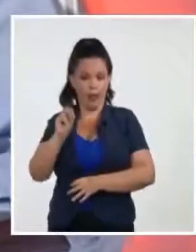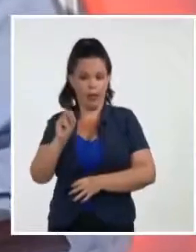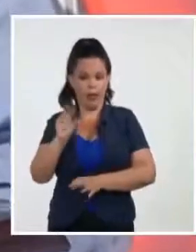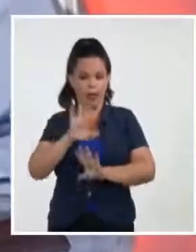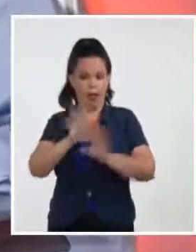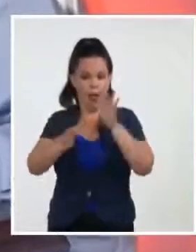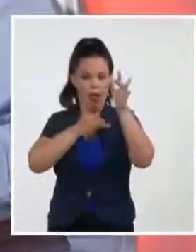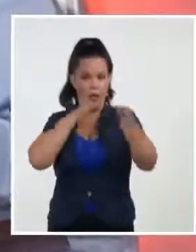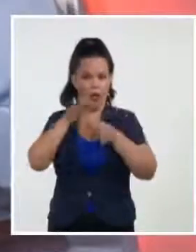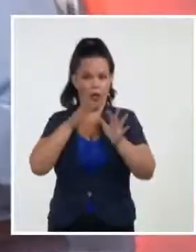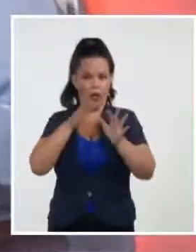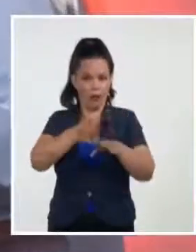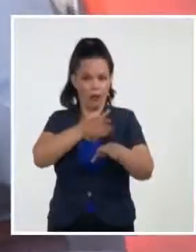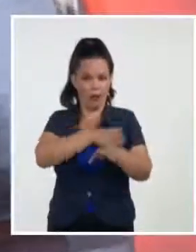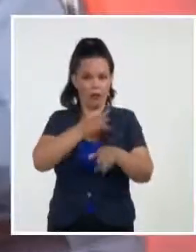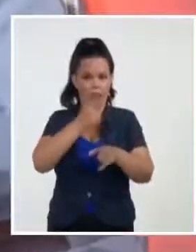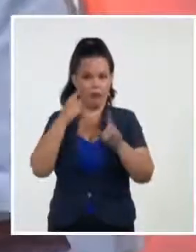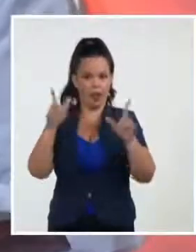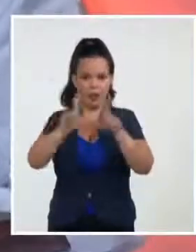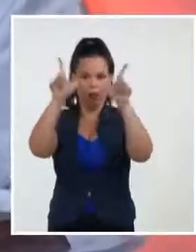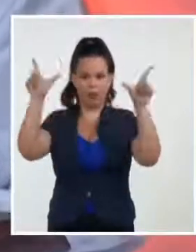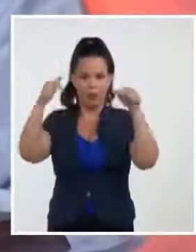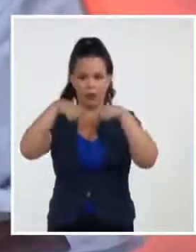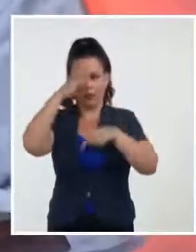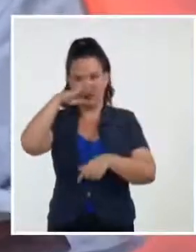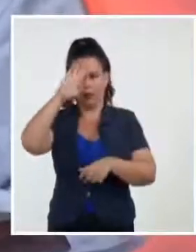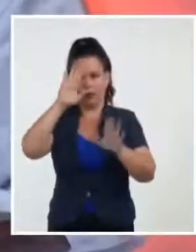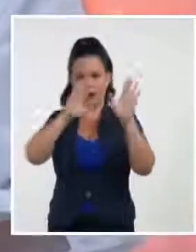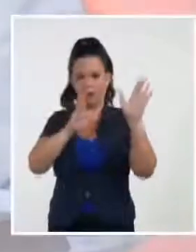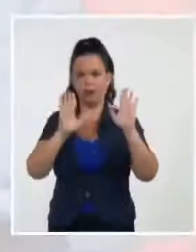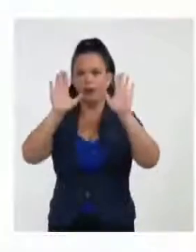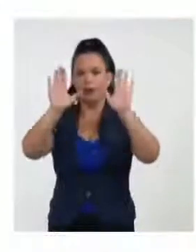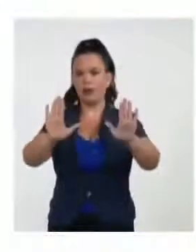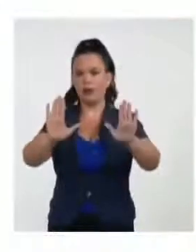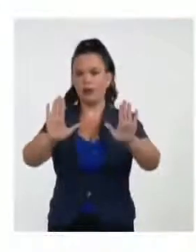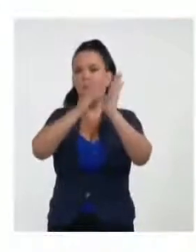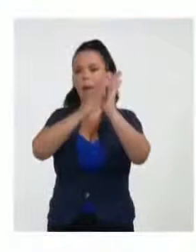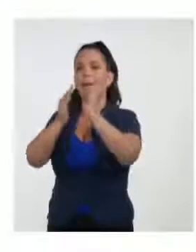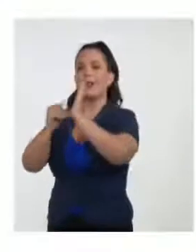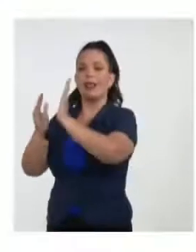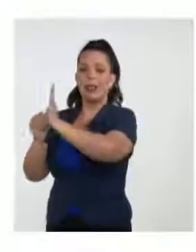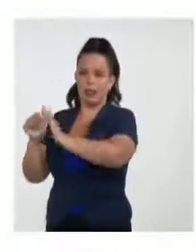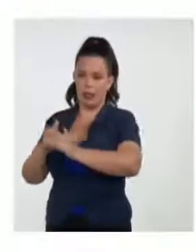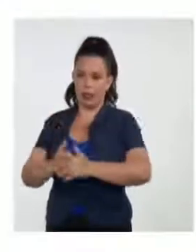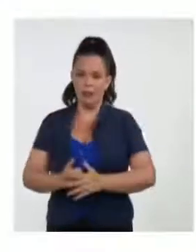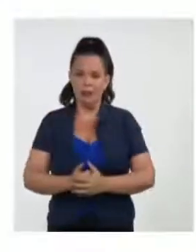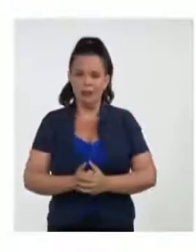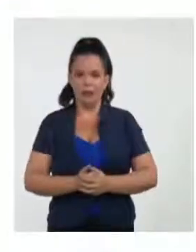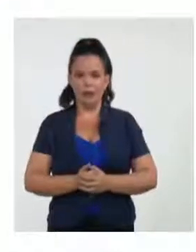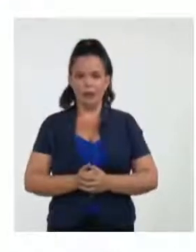los gráficos de Cuba, según los meses. Ahí, pasen ahí, sigue la otra.